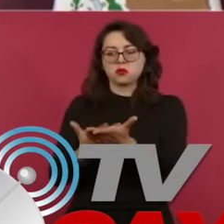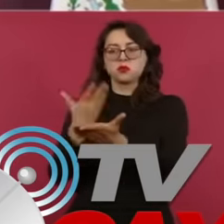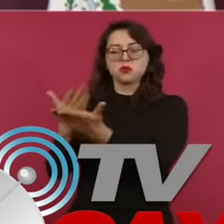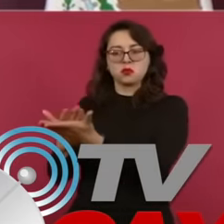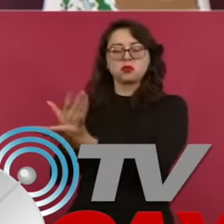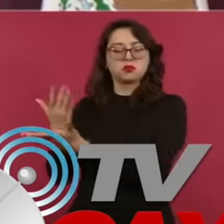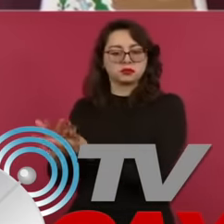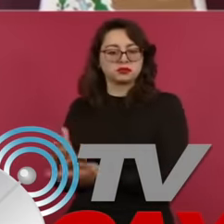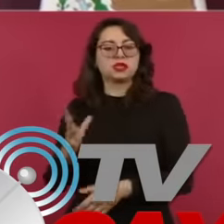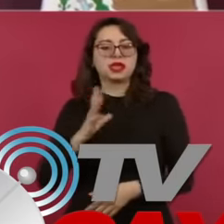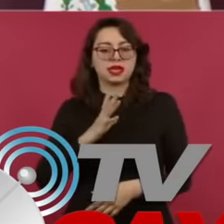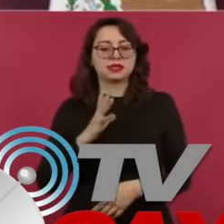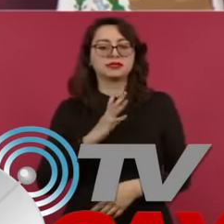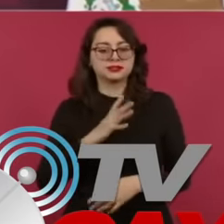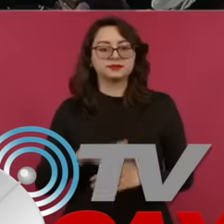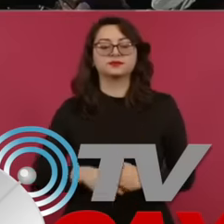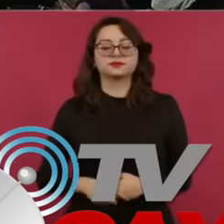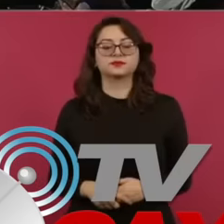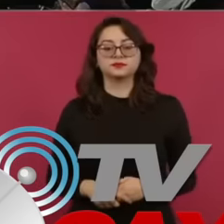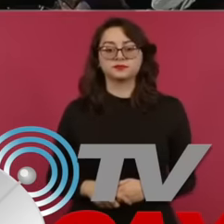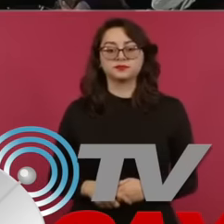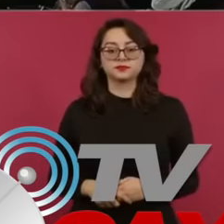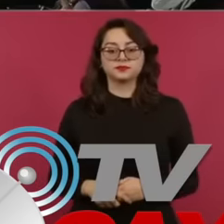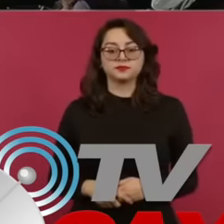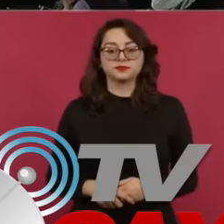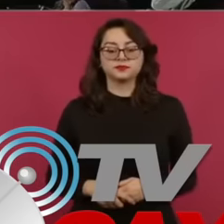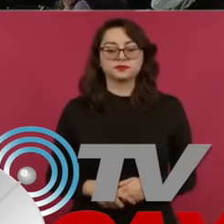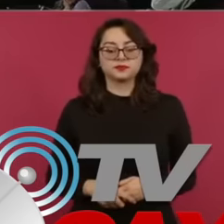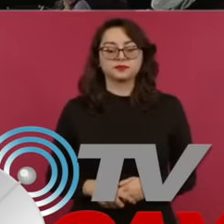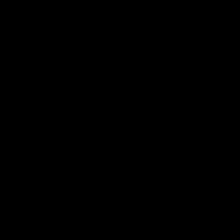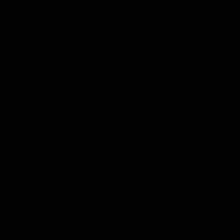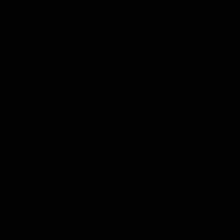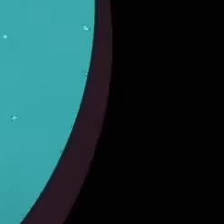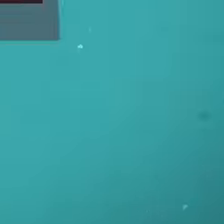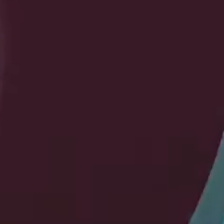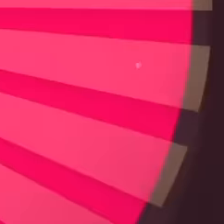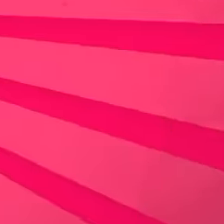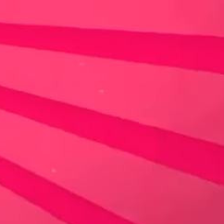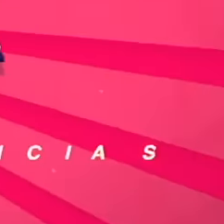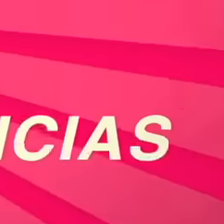estos proyectos, hablando de los 100 compromisos. Gracias, presidente. Y nada más para concluir,